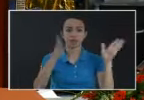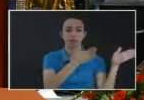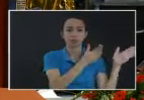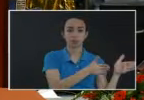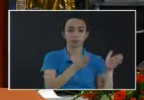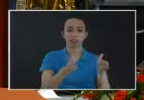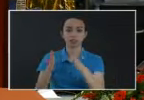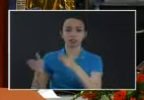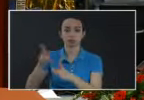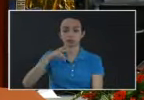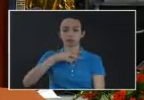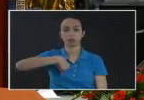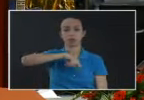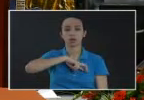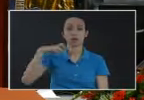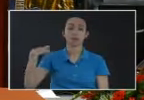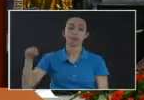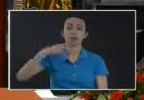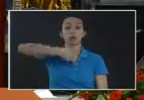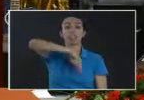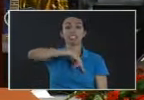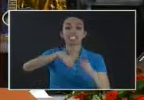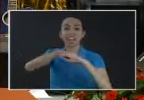preparándonos para nuestro éxodo.